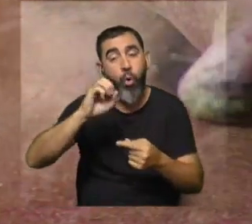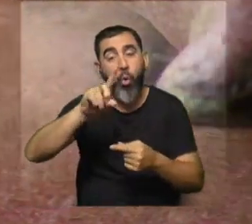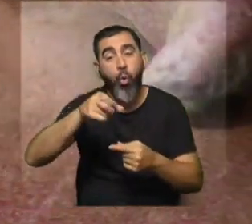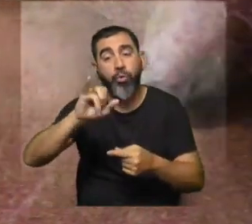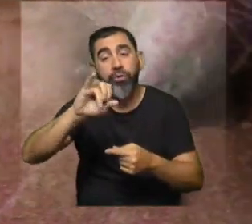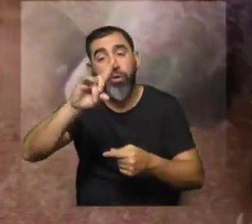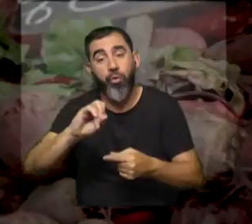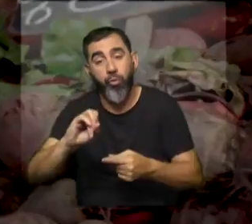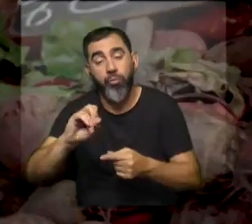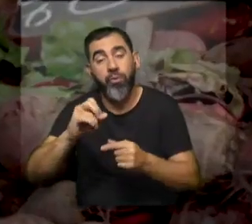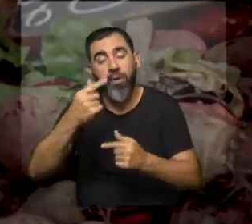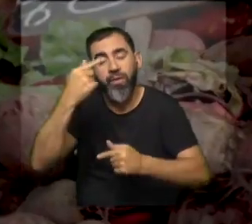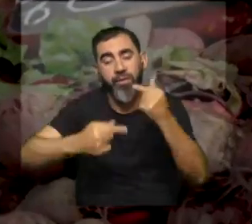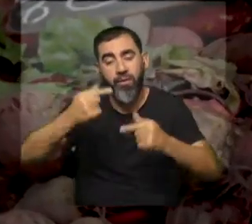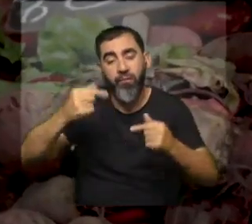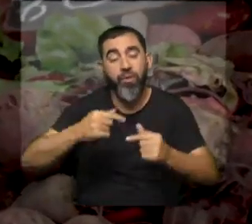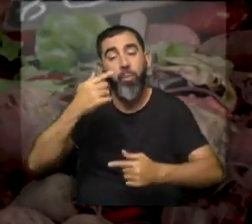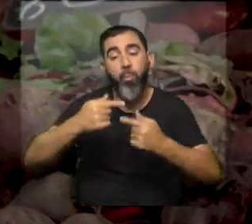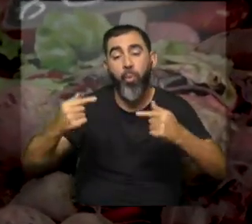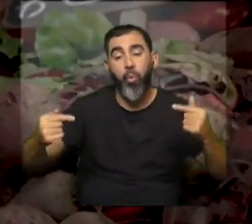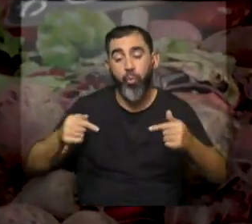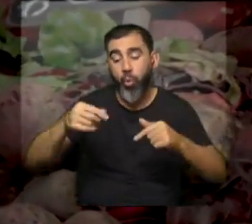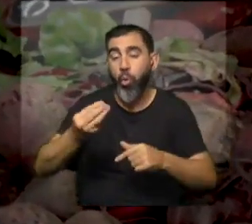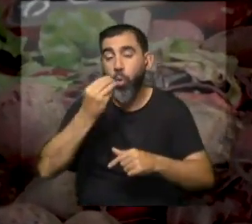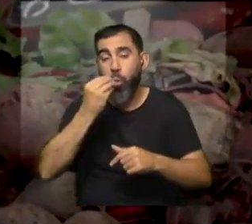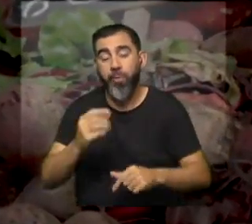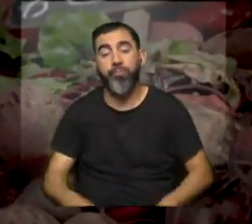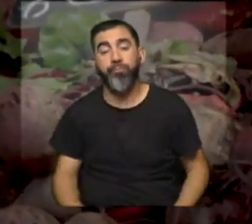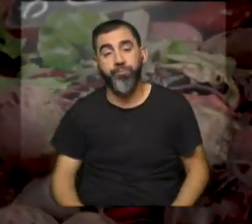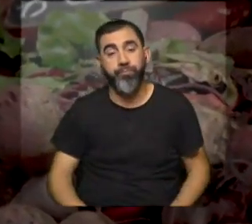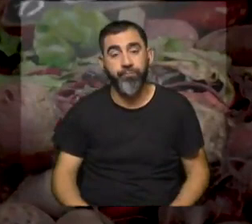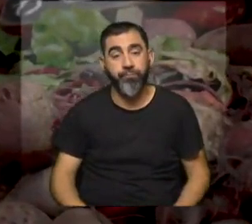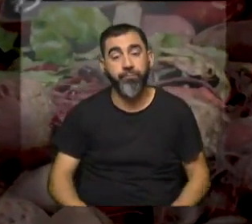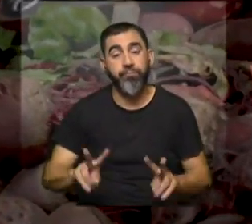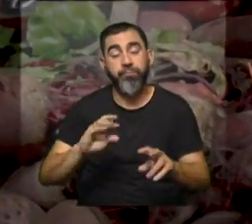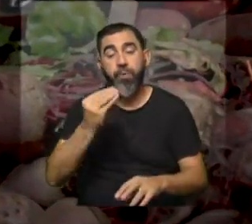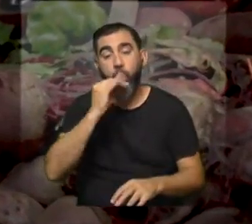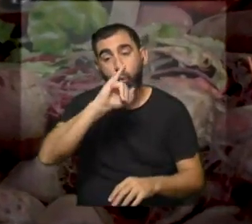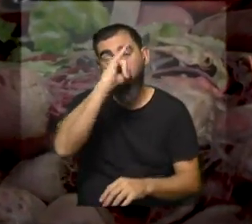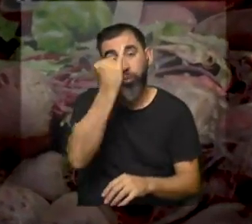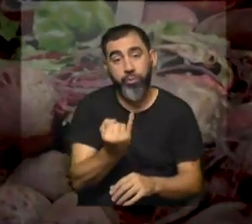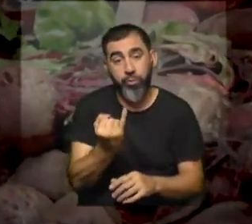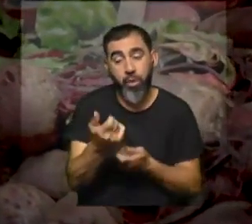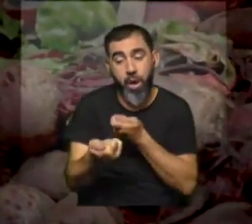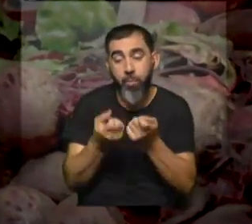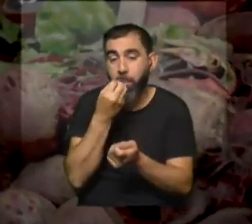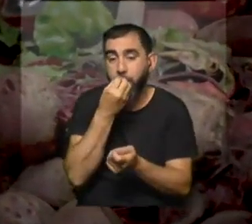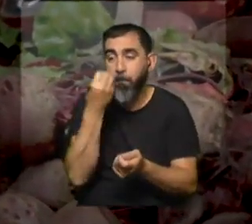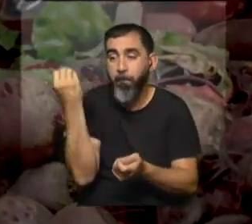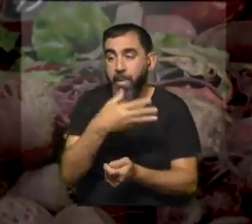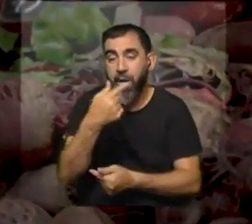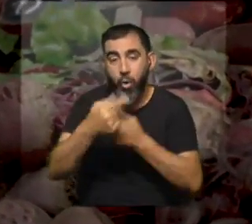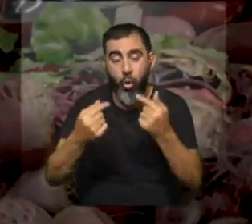y diversificar los productos que hoy consumimos, ya sea por la parte nutricional y aportar mejores y